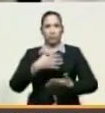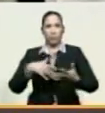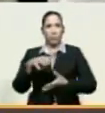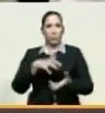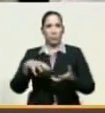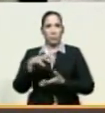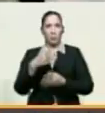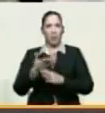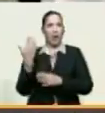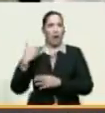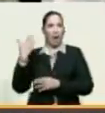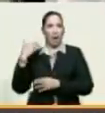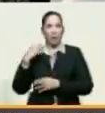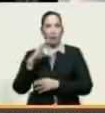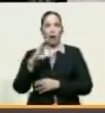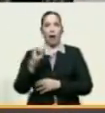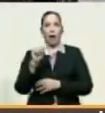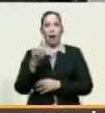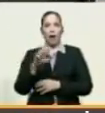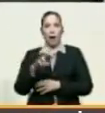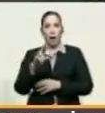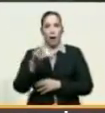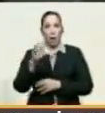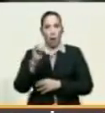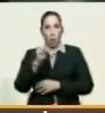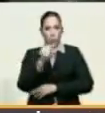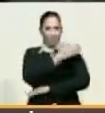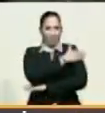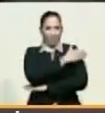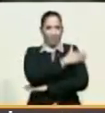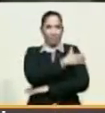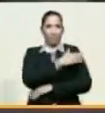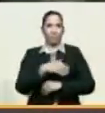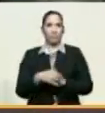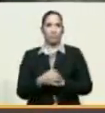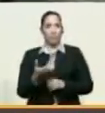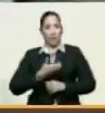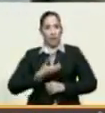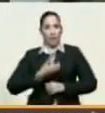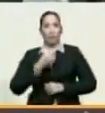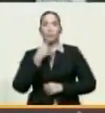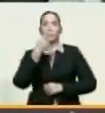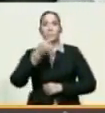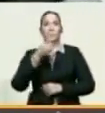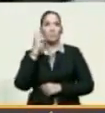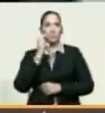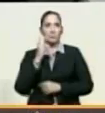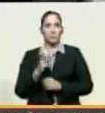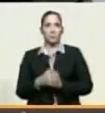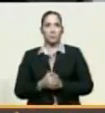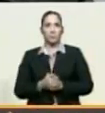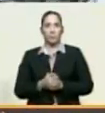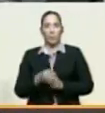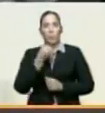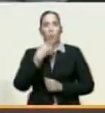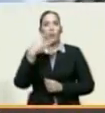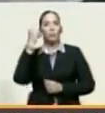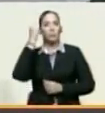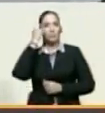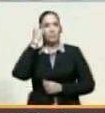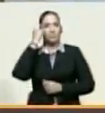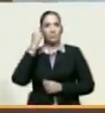anterior gestión de Carlos Ocariz. Vamos a escuchar de inmediato palabras del alcalde del municipio Sucre del estado Miranda. Sí, muy buenos días.